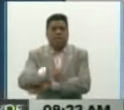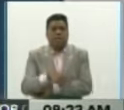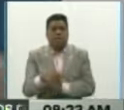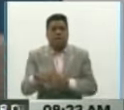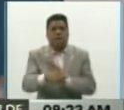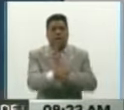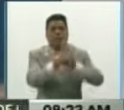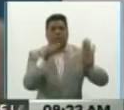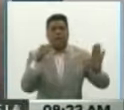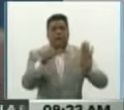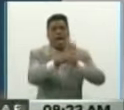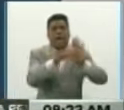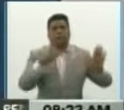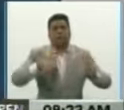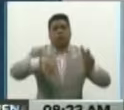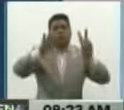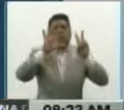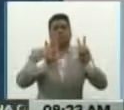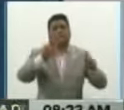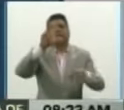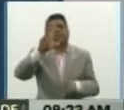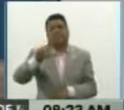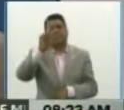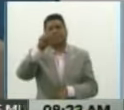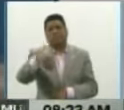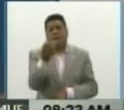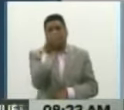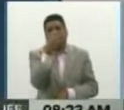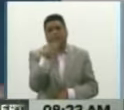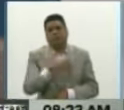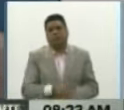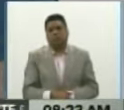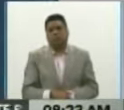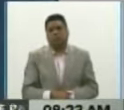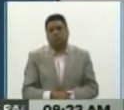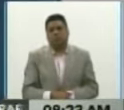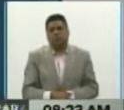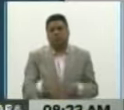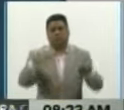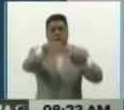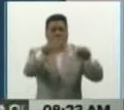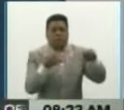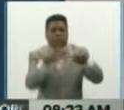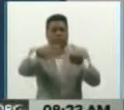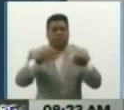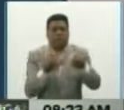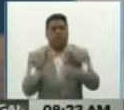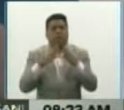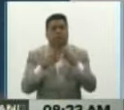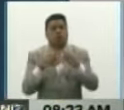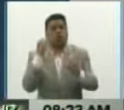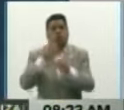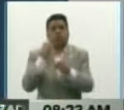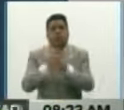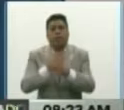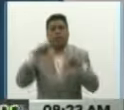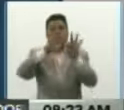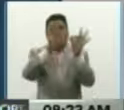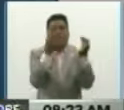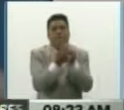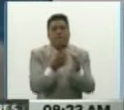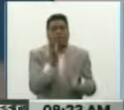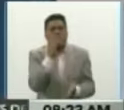porque se mete con el tema de alimentación. Este señor también le quita los estatiques a los trabajadores para que sus familiares